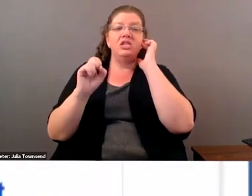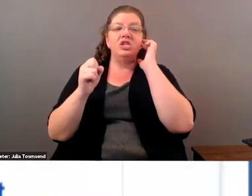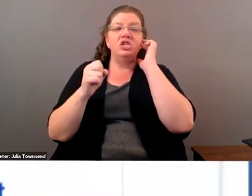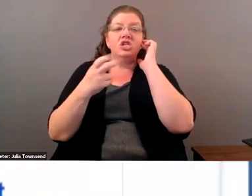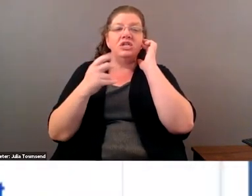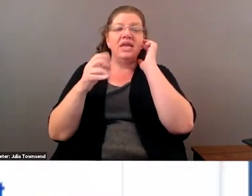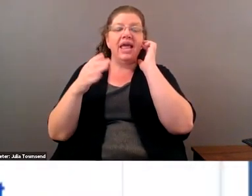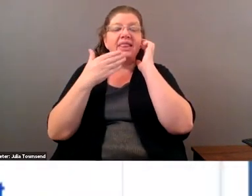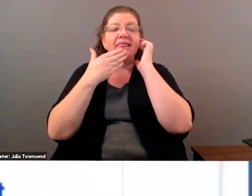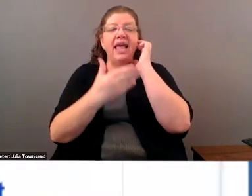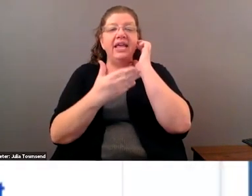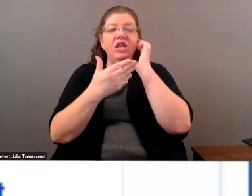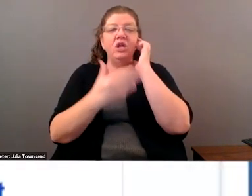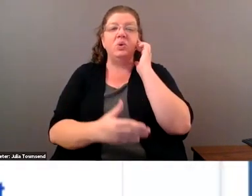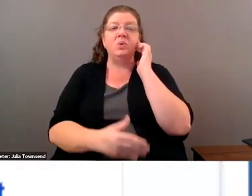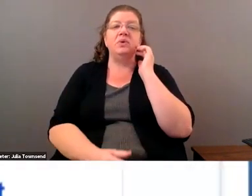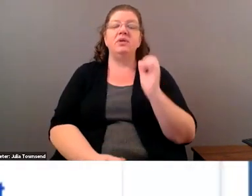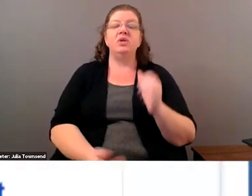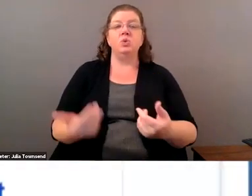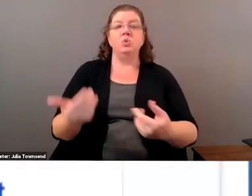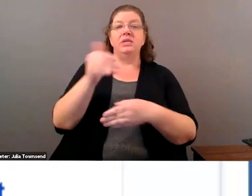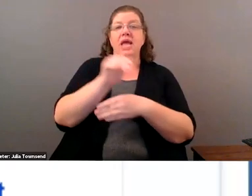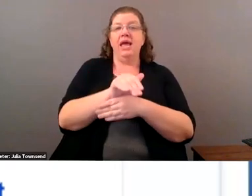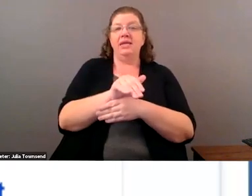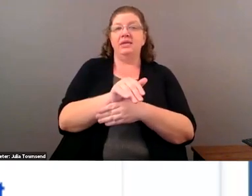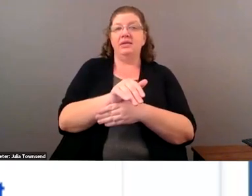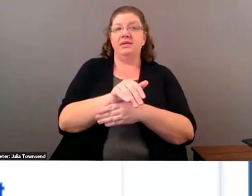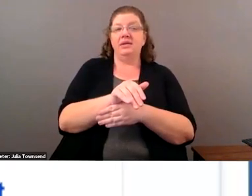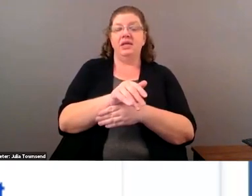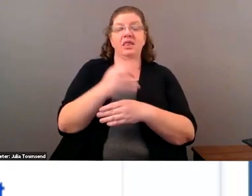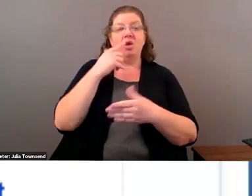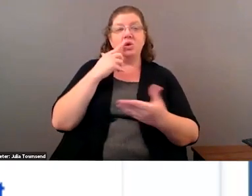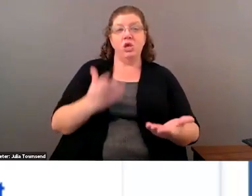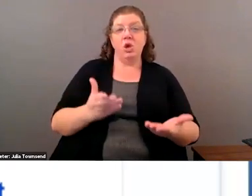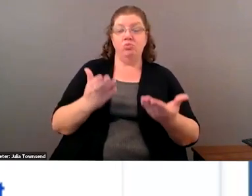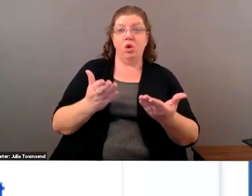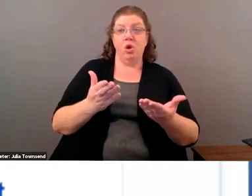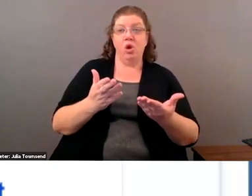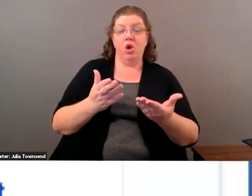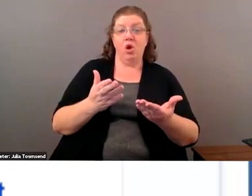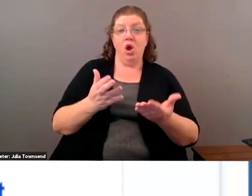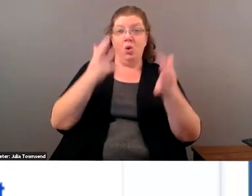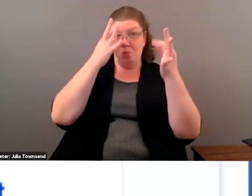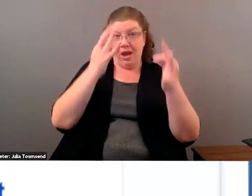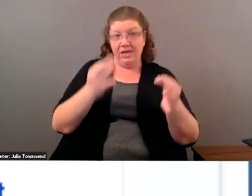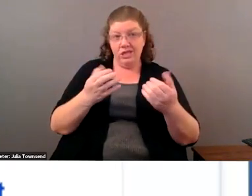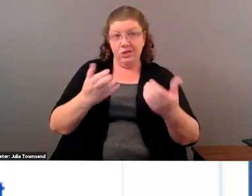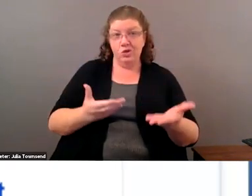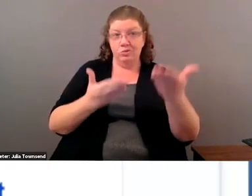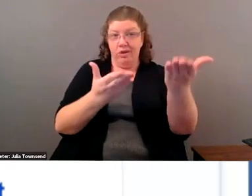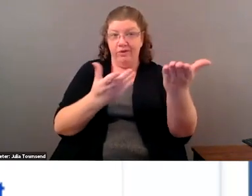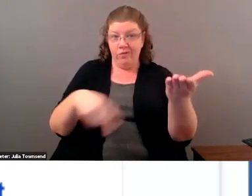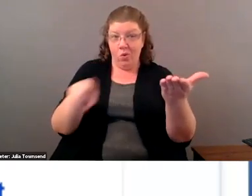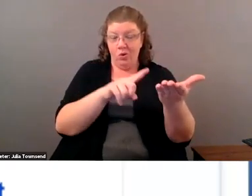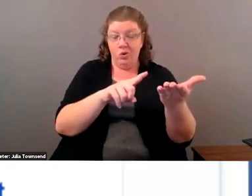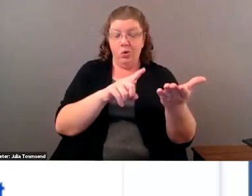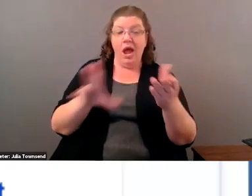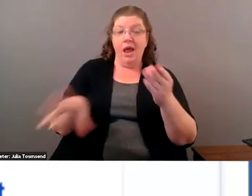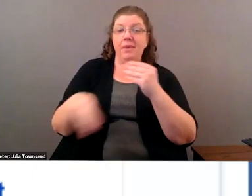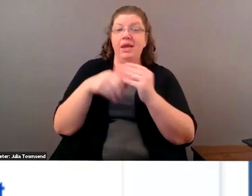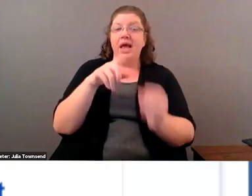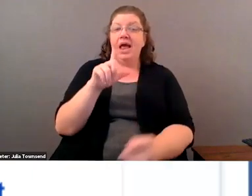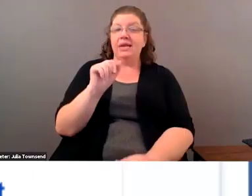en los apuntes de los apuntes de este año sí muy